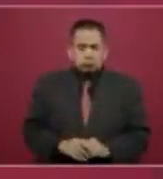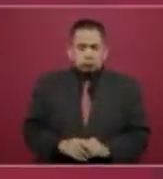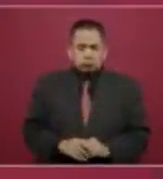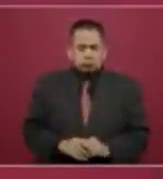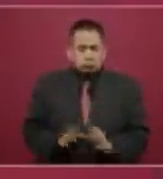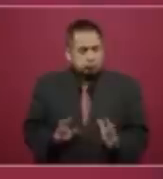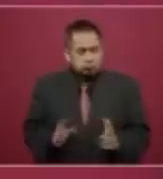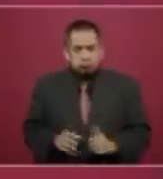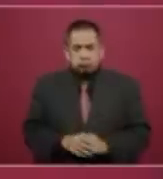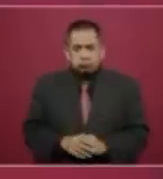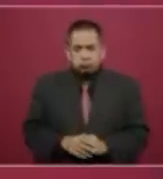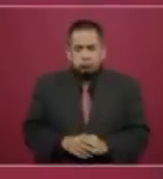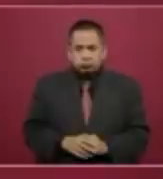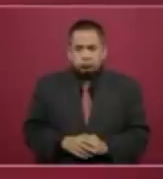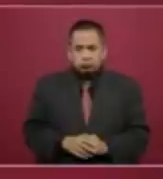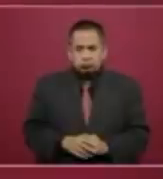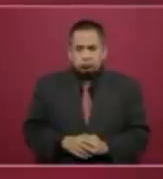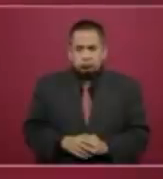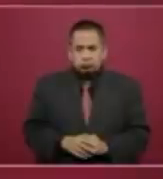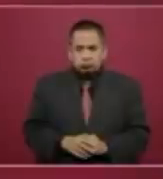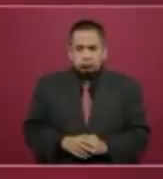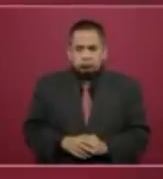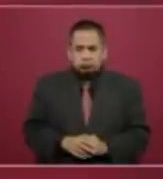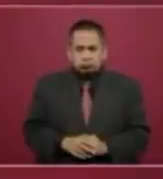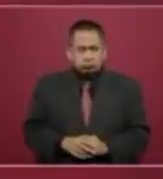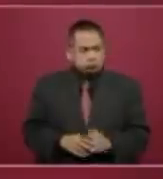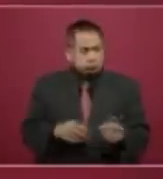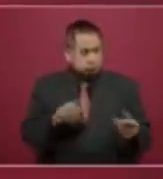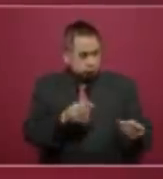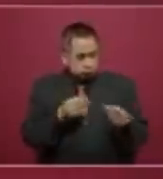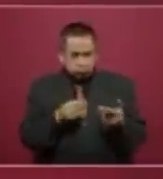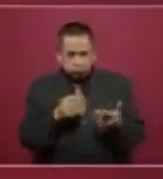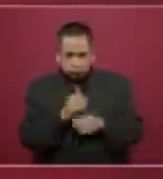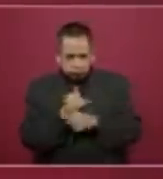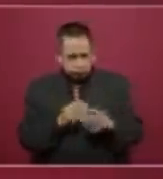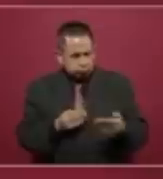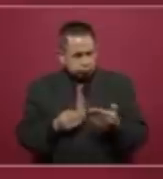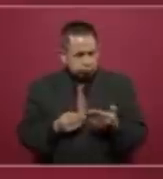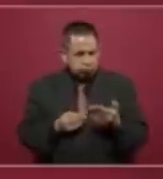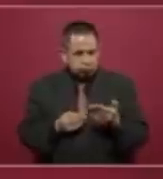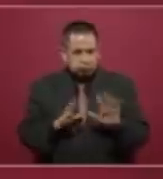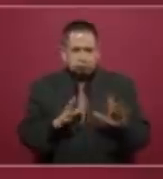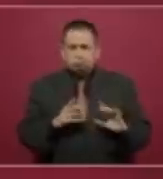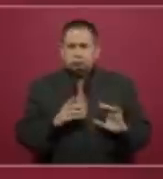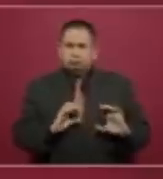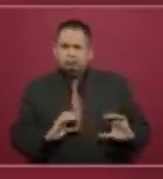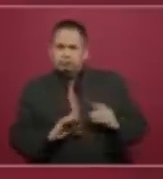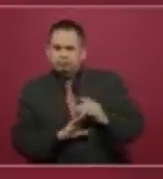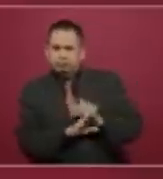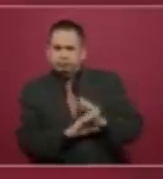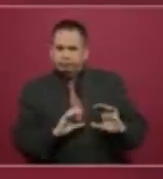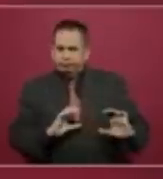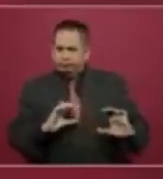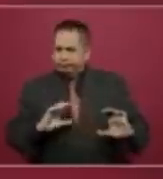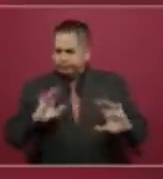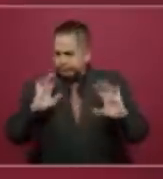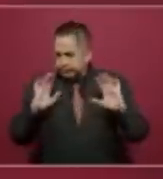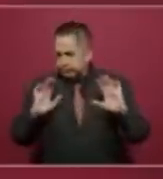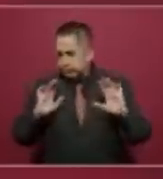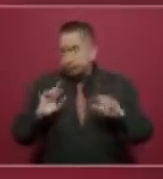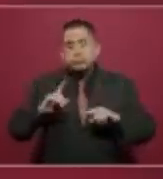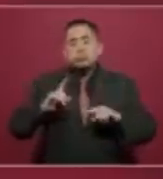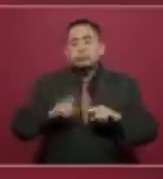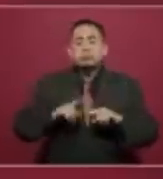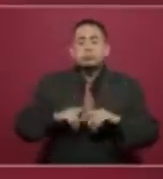nos dio elementos para tener cuidado, y fue por lo